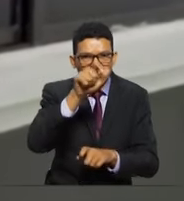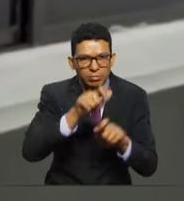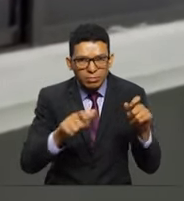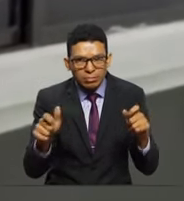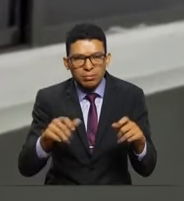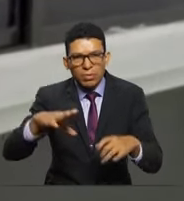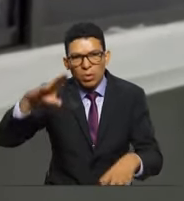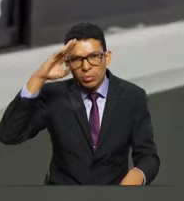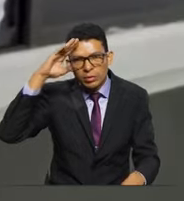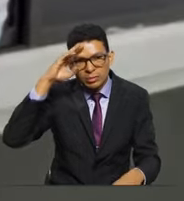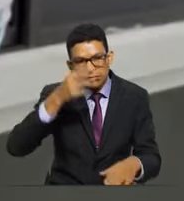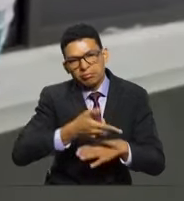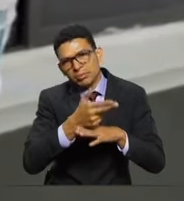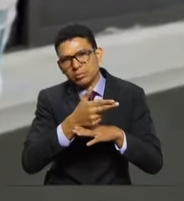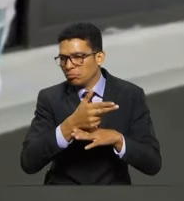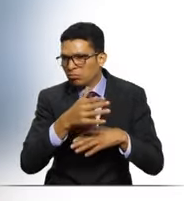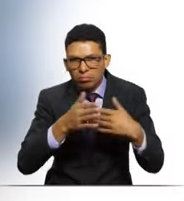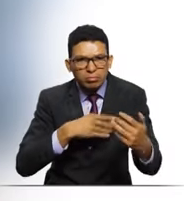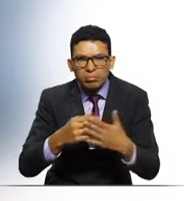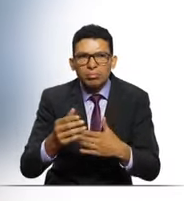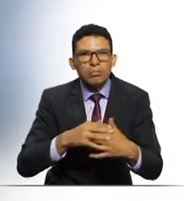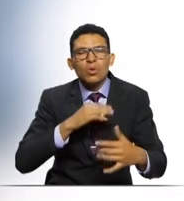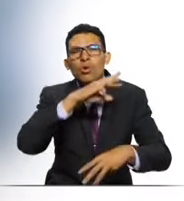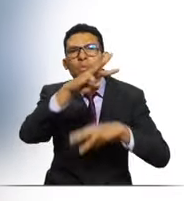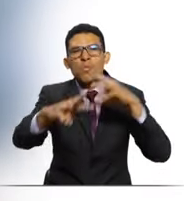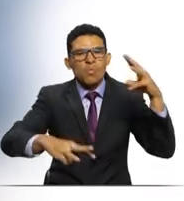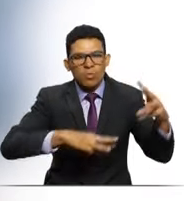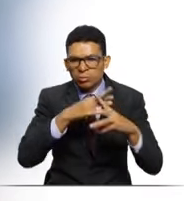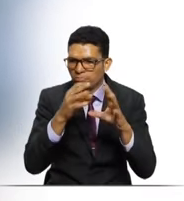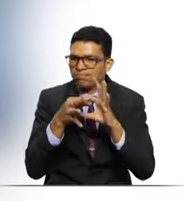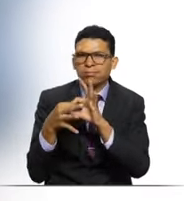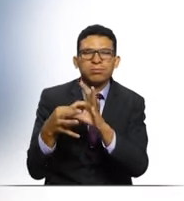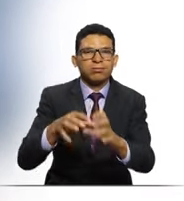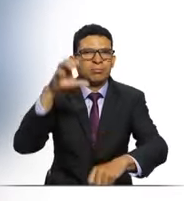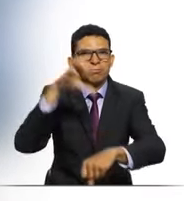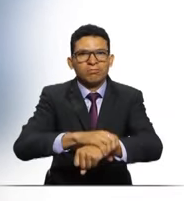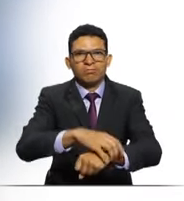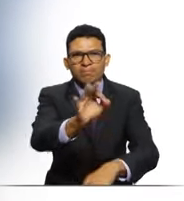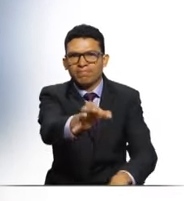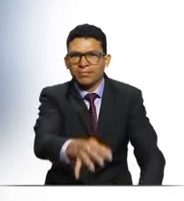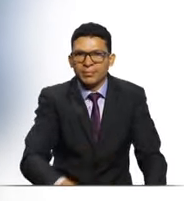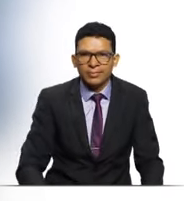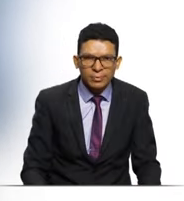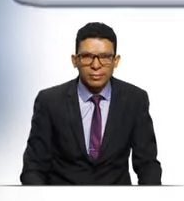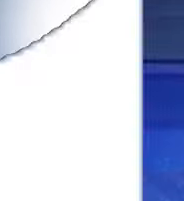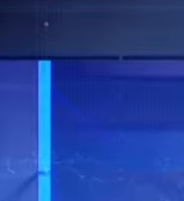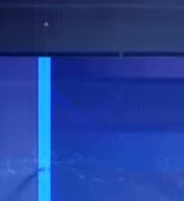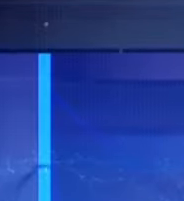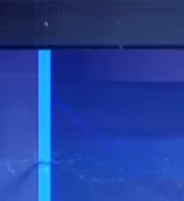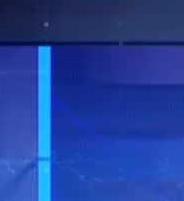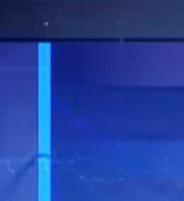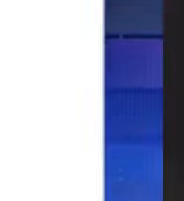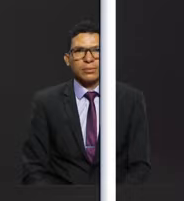de policías, que donde sea, las policías del mundo se van a unir y los van a capturar.